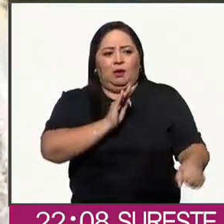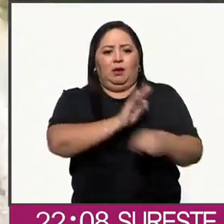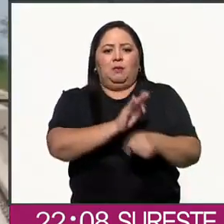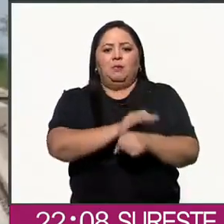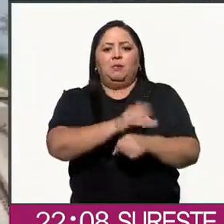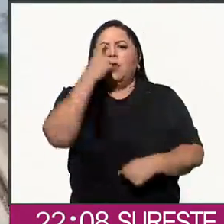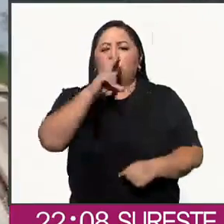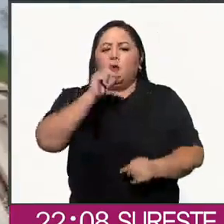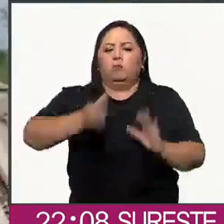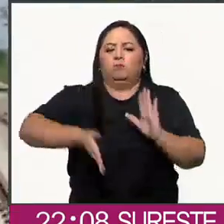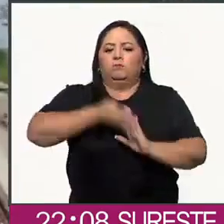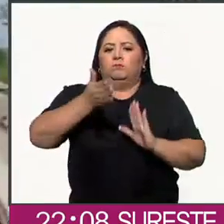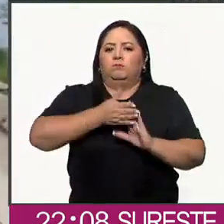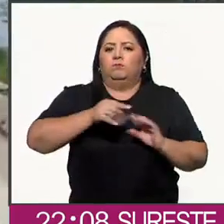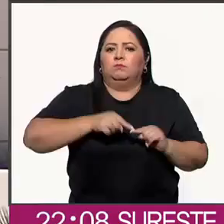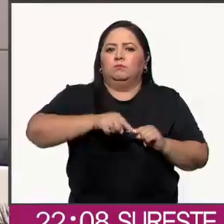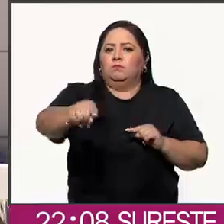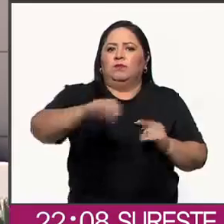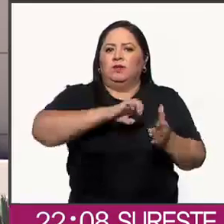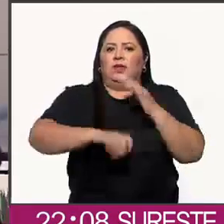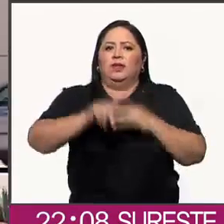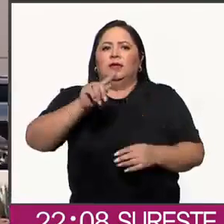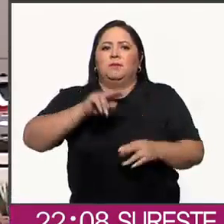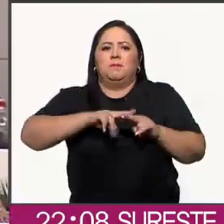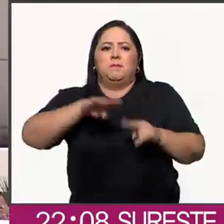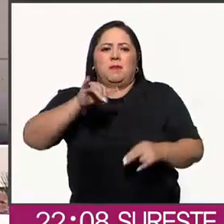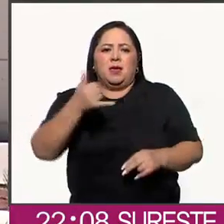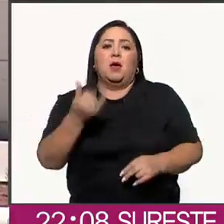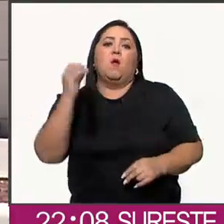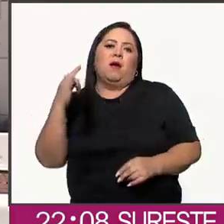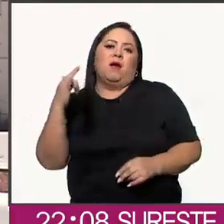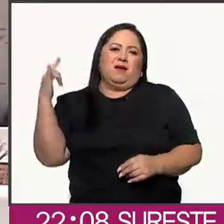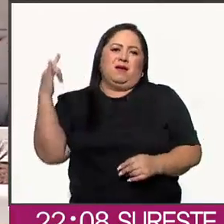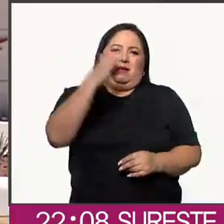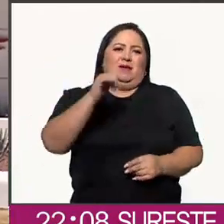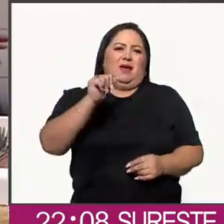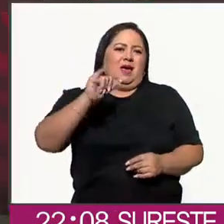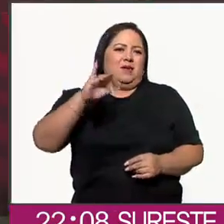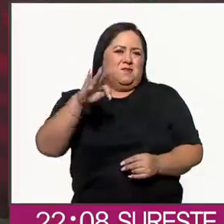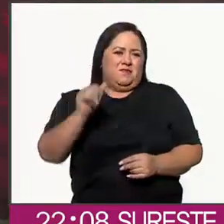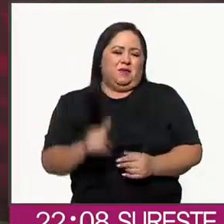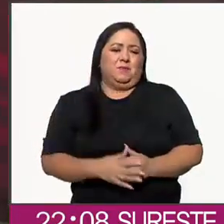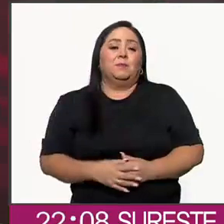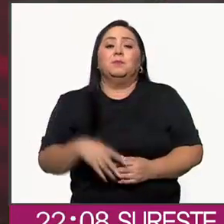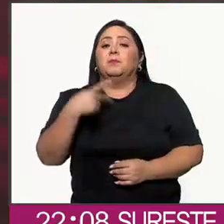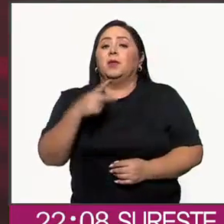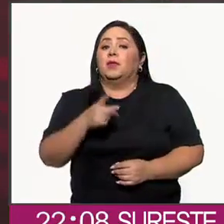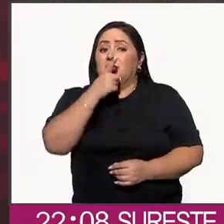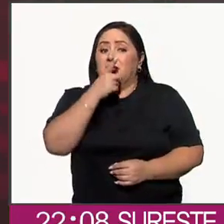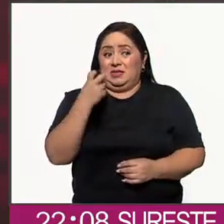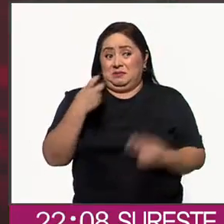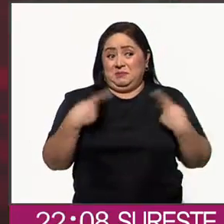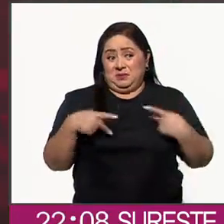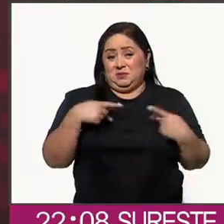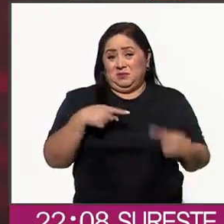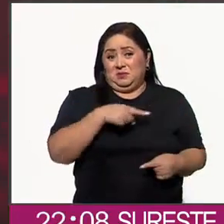de infraestructura como el Tren Maya o el Aeropuerto Internacional Felipe Ángeles. Señaló que estos